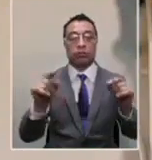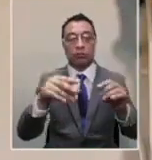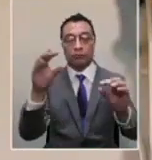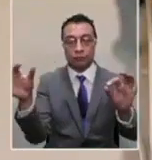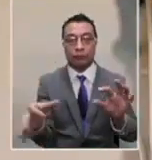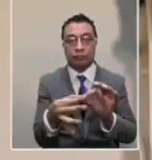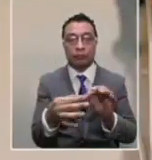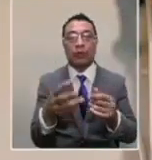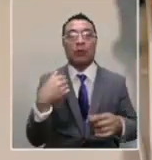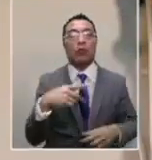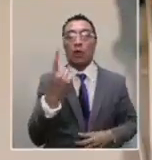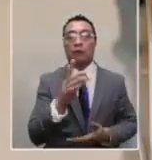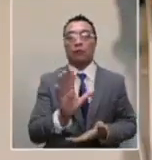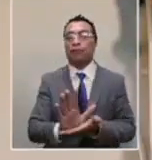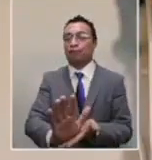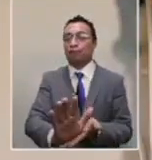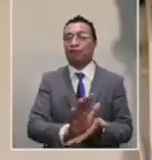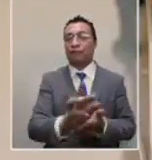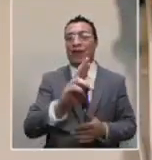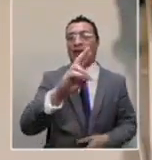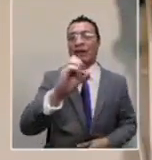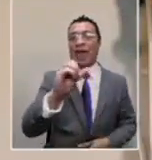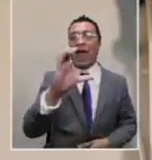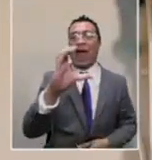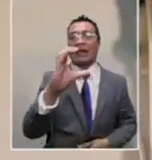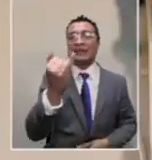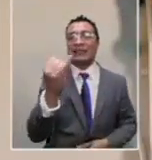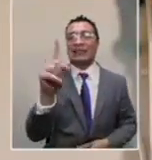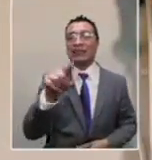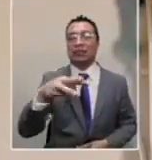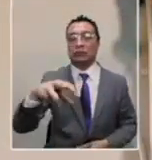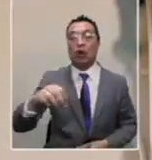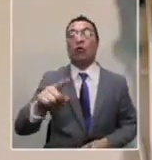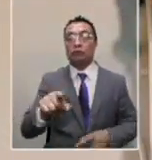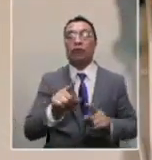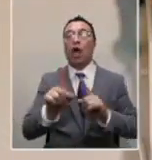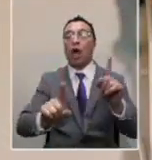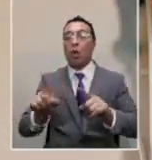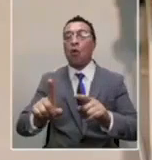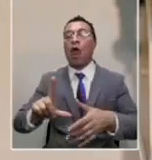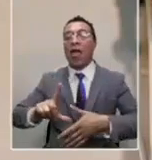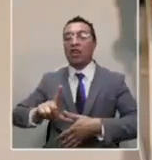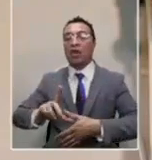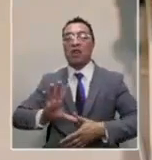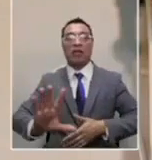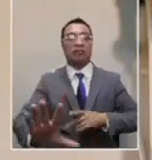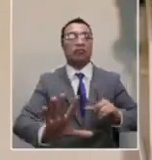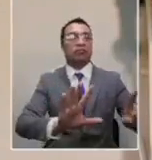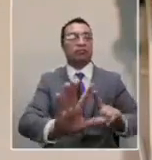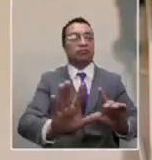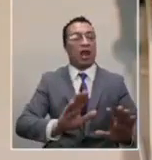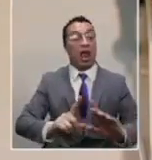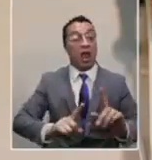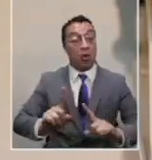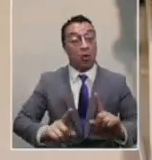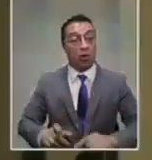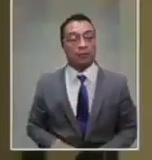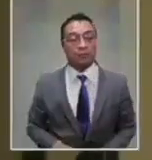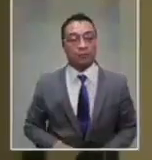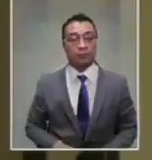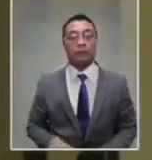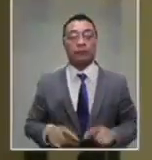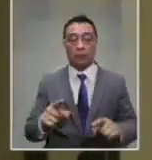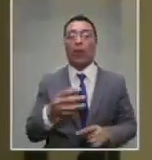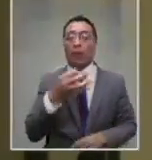este componente de racismo, diría yo, que existe frente a los pueblos latinoamericanos de donde provienen los migrantes.